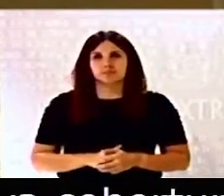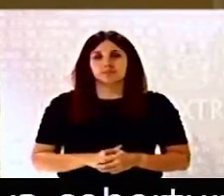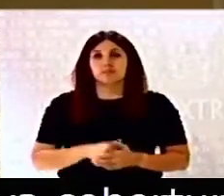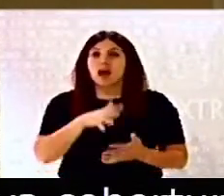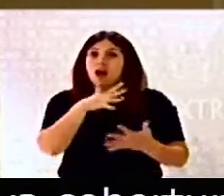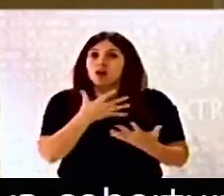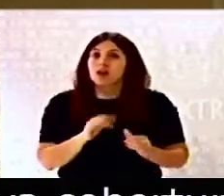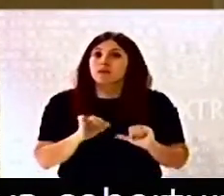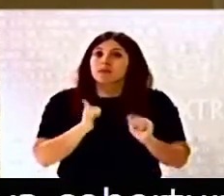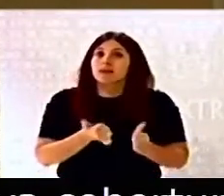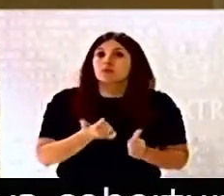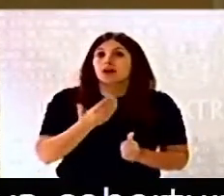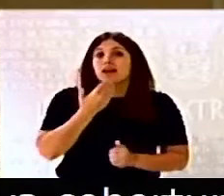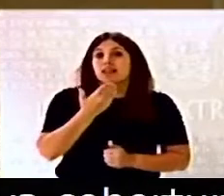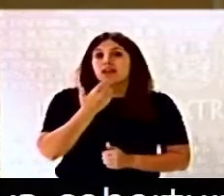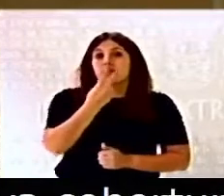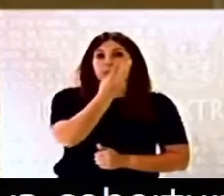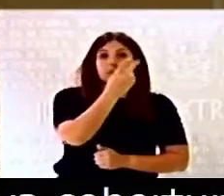20 a los